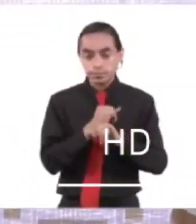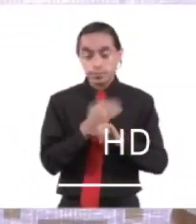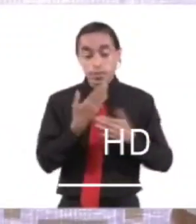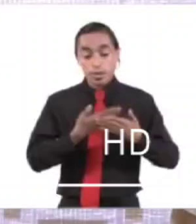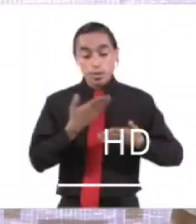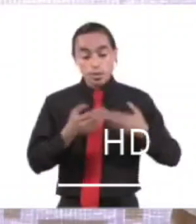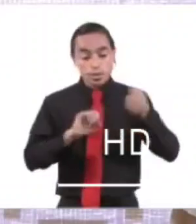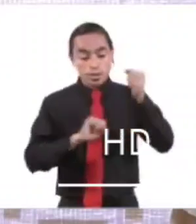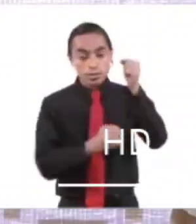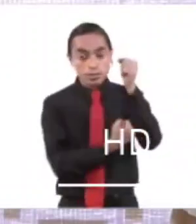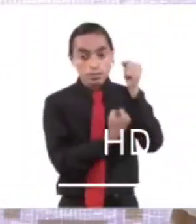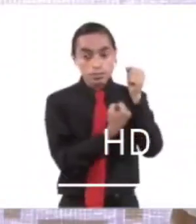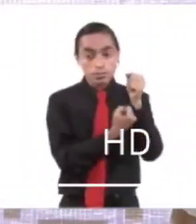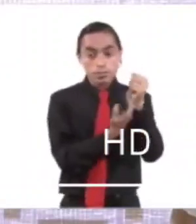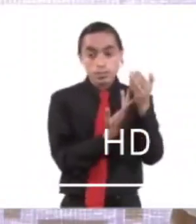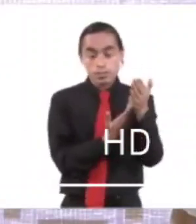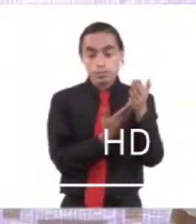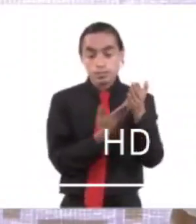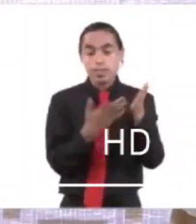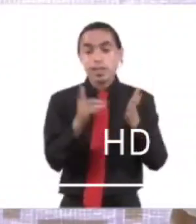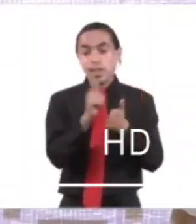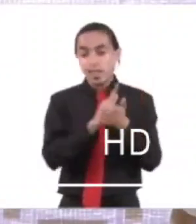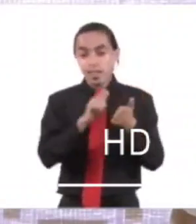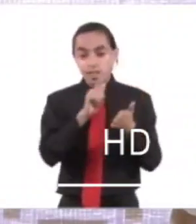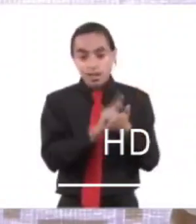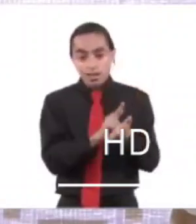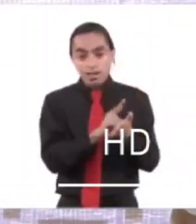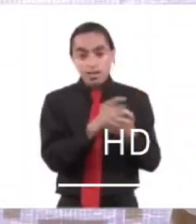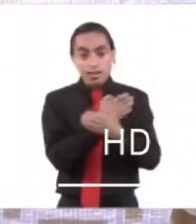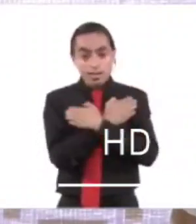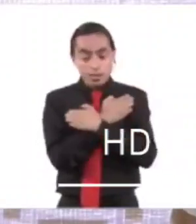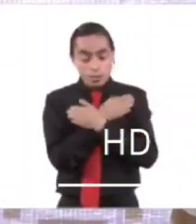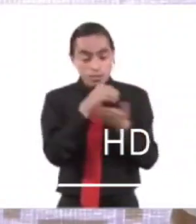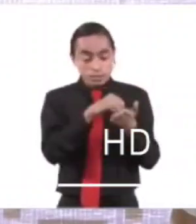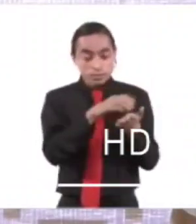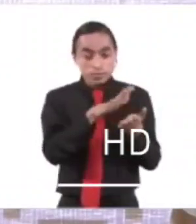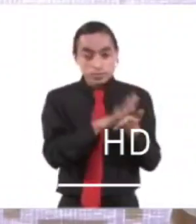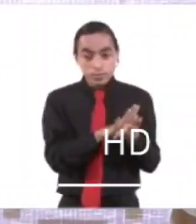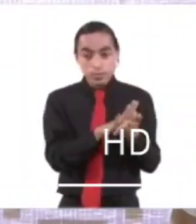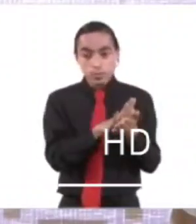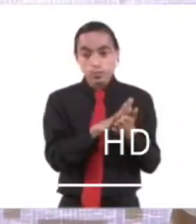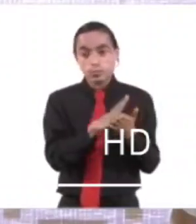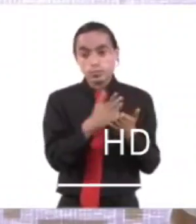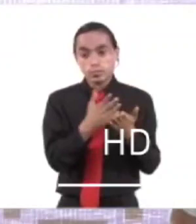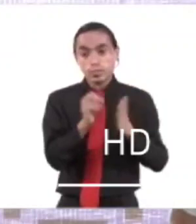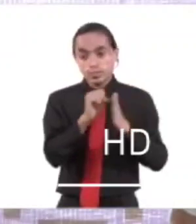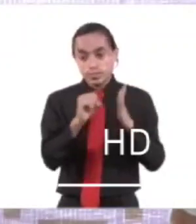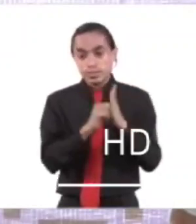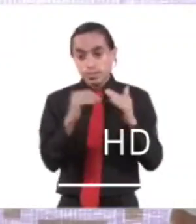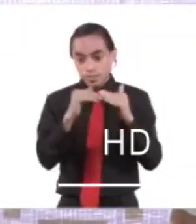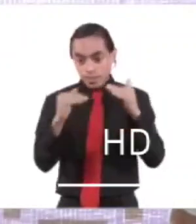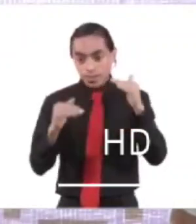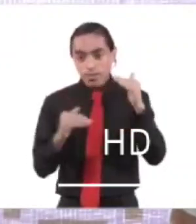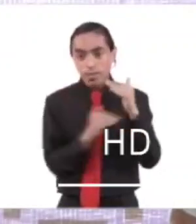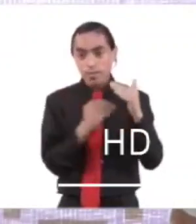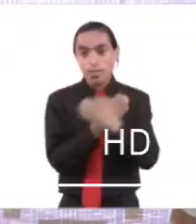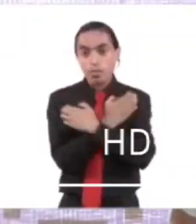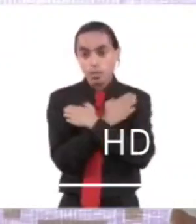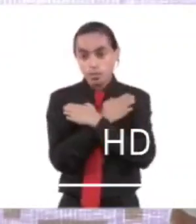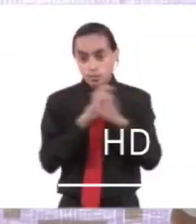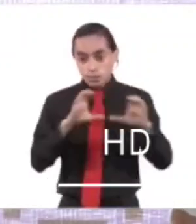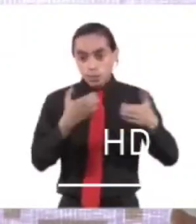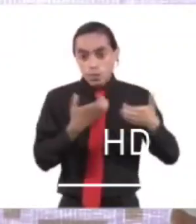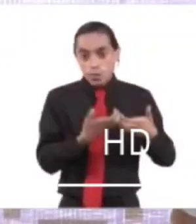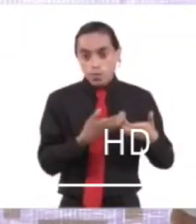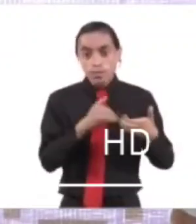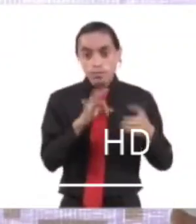pilares están en la Ley de Educación como un subsistema de educación comunitaria, lo cual es muy importante